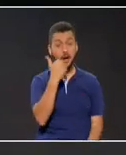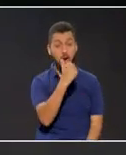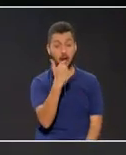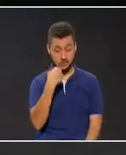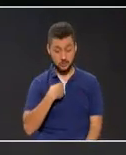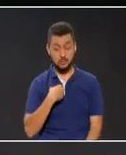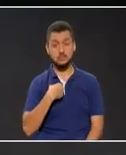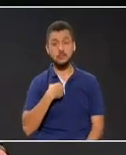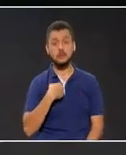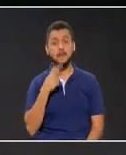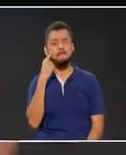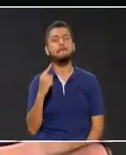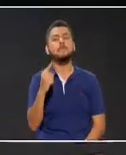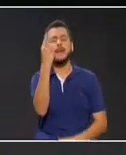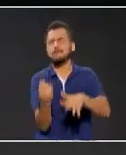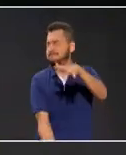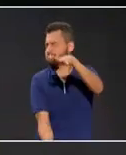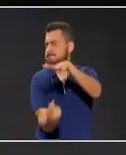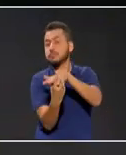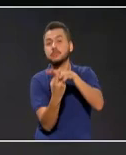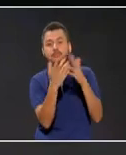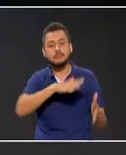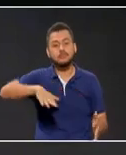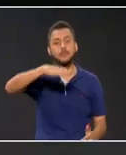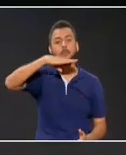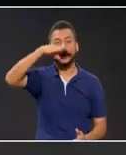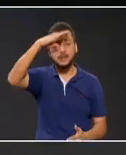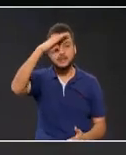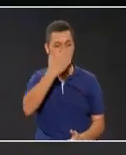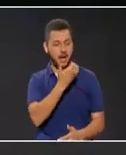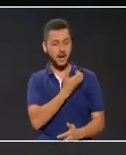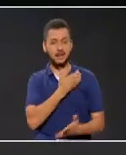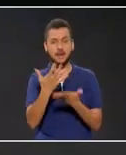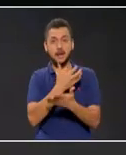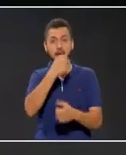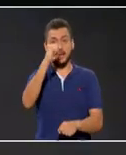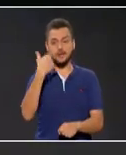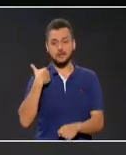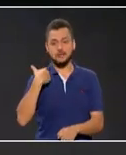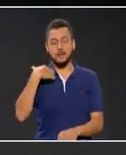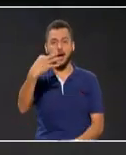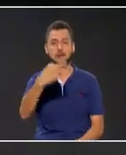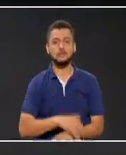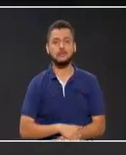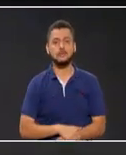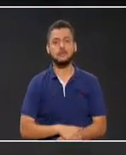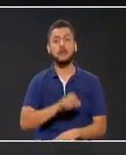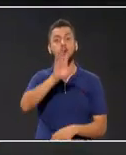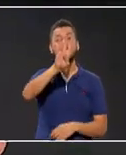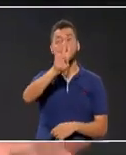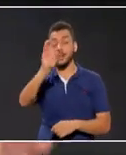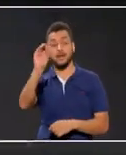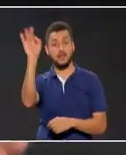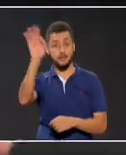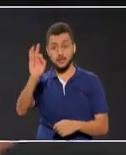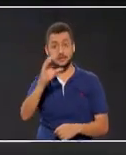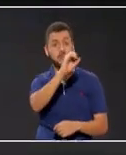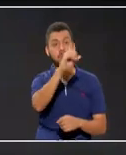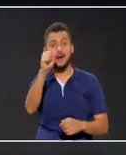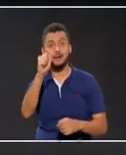gobierno de esta ciudad. Quiero invitar a todas las personas de la ciudad, al 40% que no ha tomado la decisión de por quién votar,